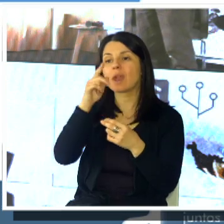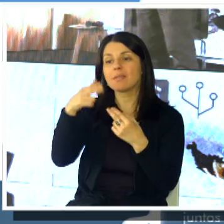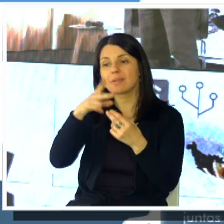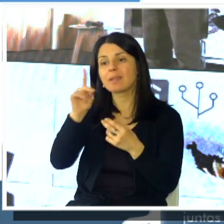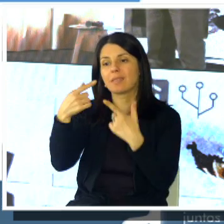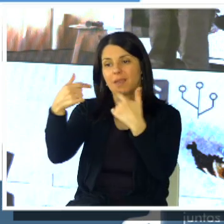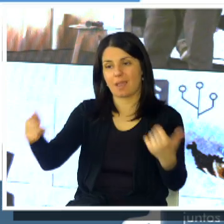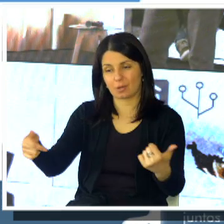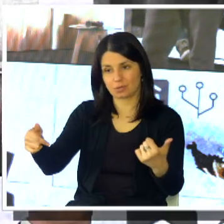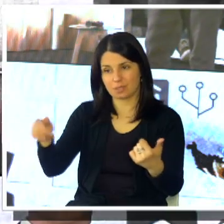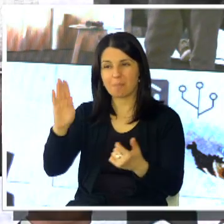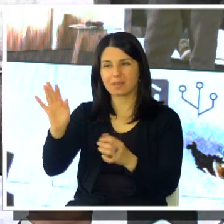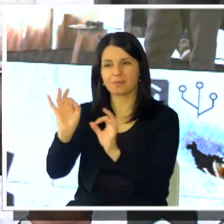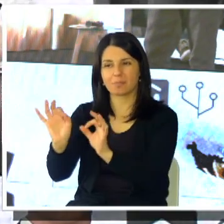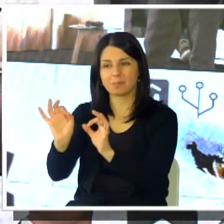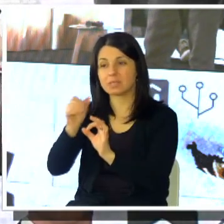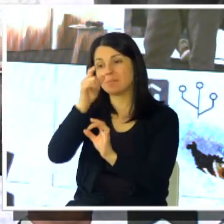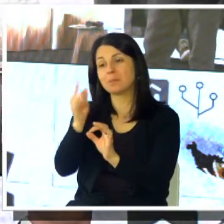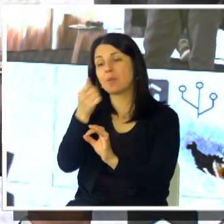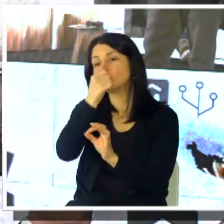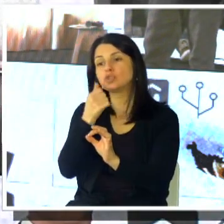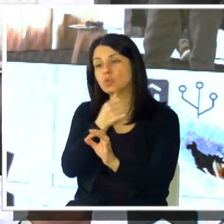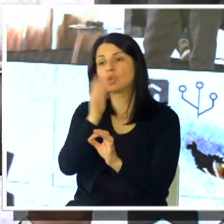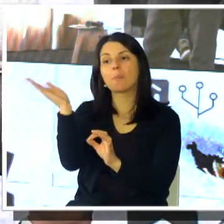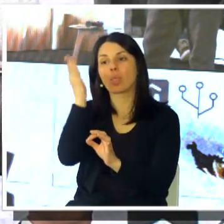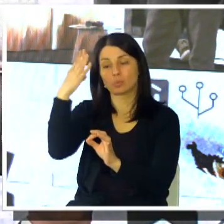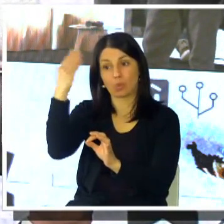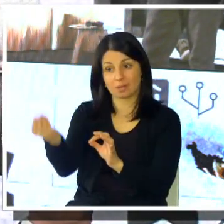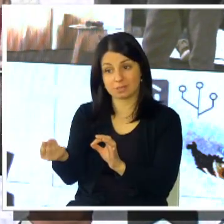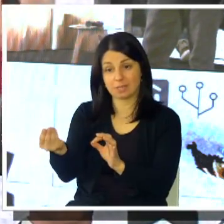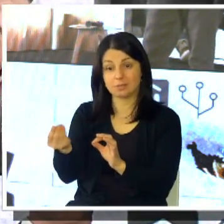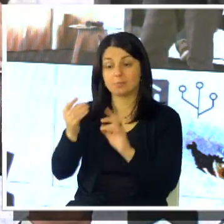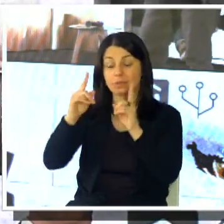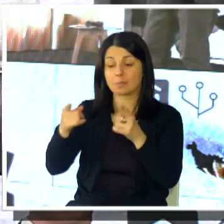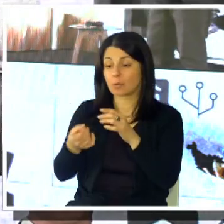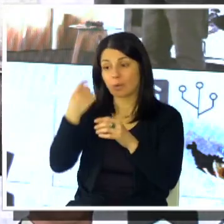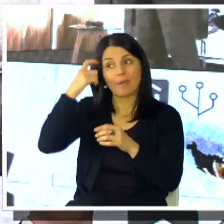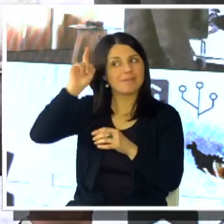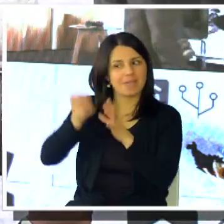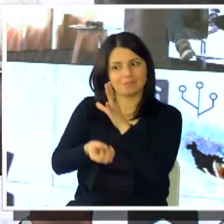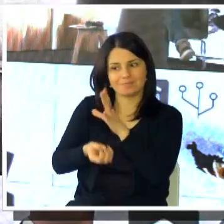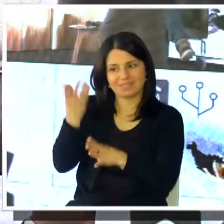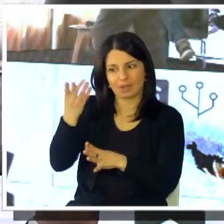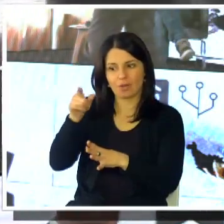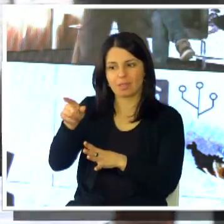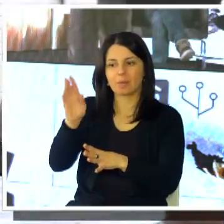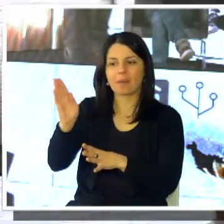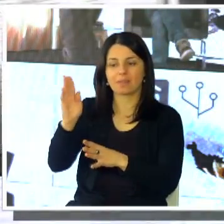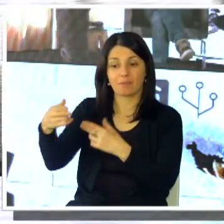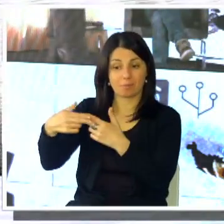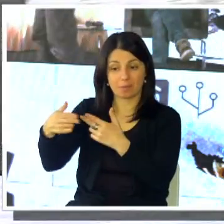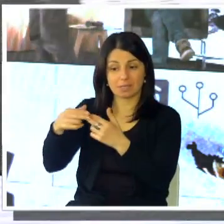fue soluciones de productos de Antel, pero desde su concepción es una plataforma que